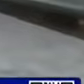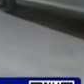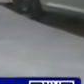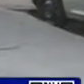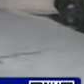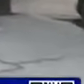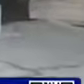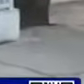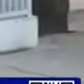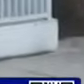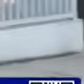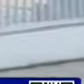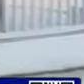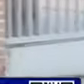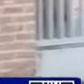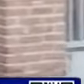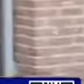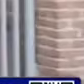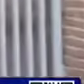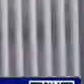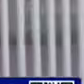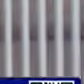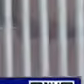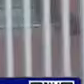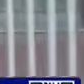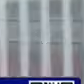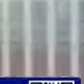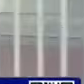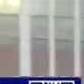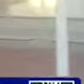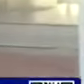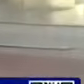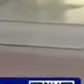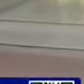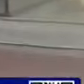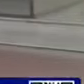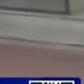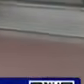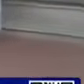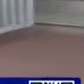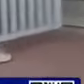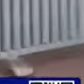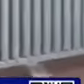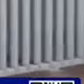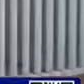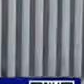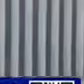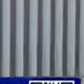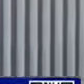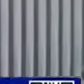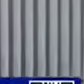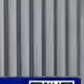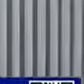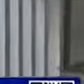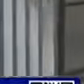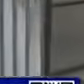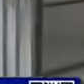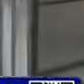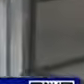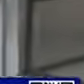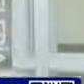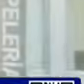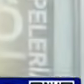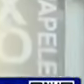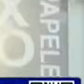la Dirección Distrital de Educación número 2, que está ubicado aquí en la Radial 16, para entrevistar a la máxima autoridad de